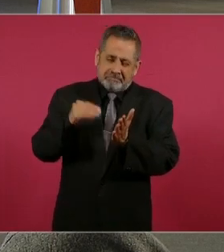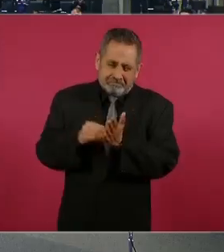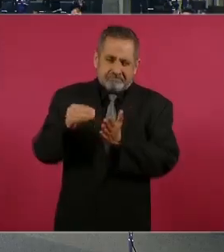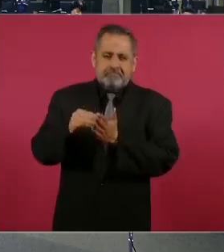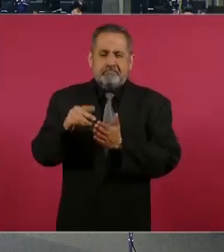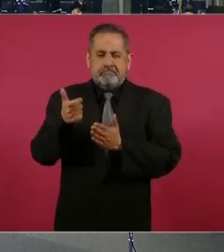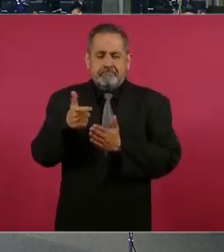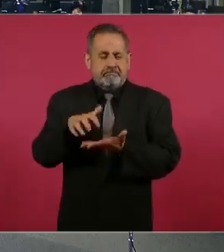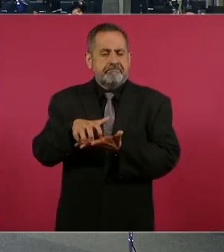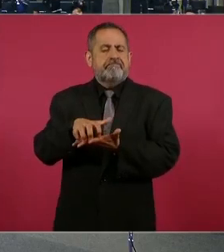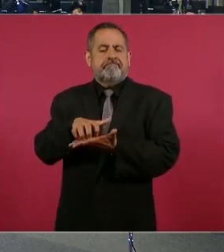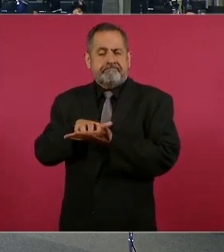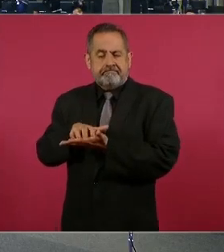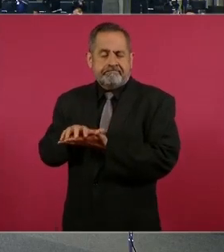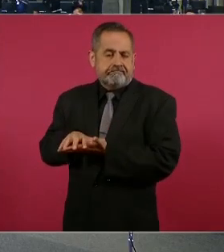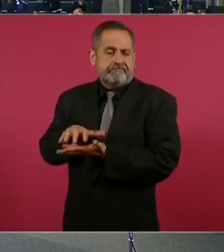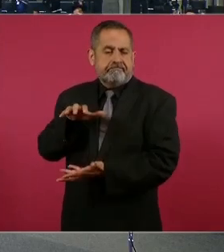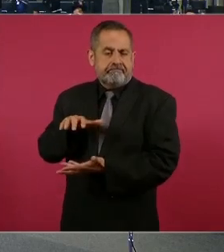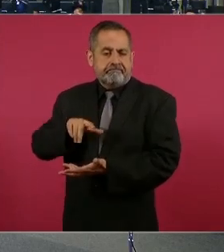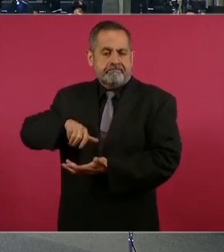3,000 millones de ahorro